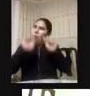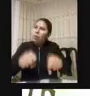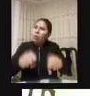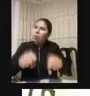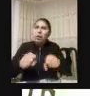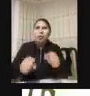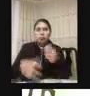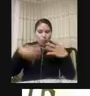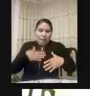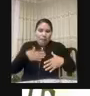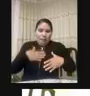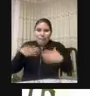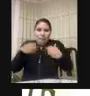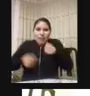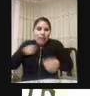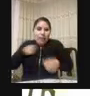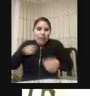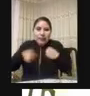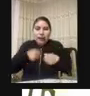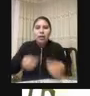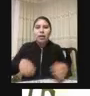favor?